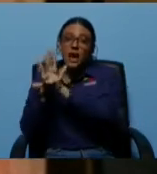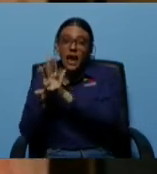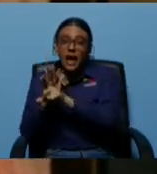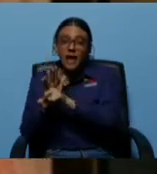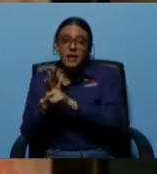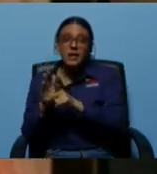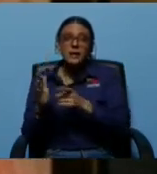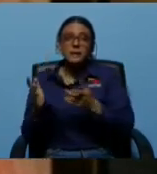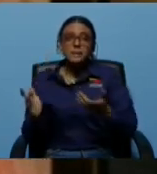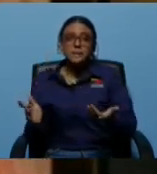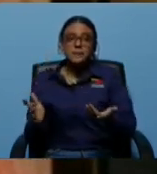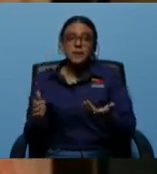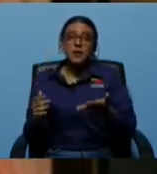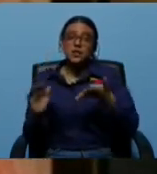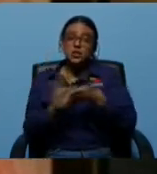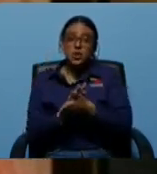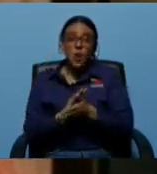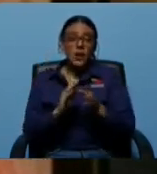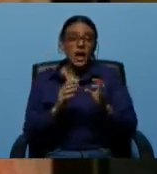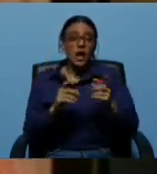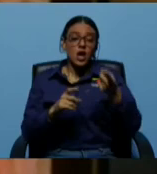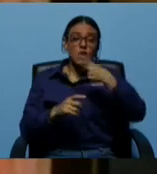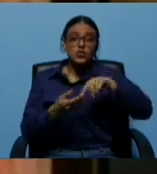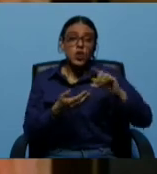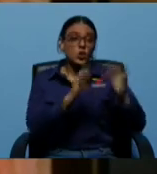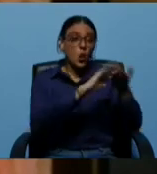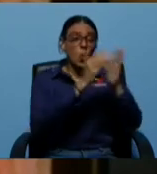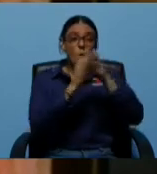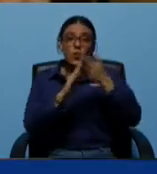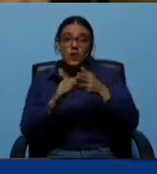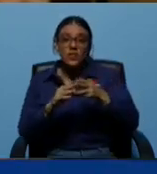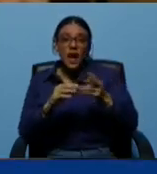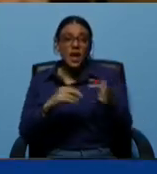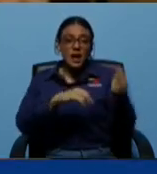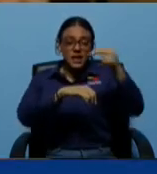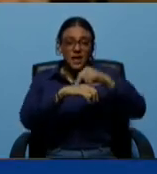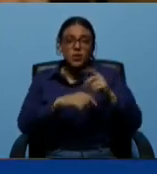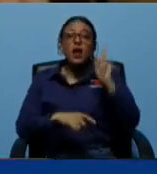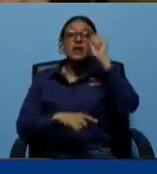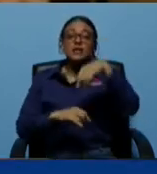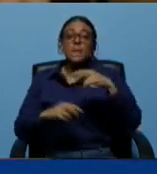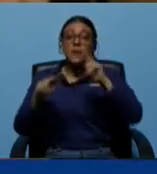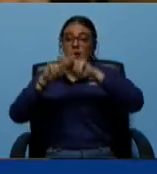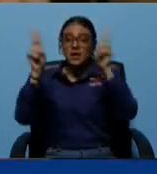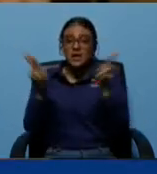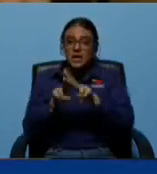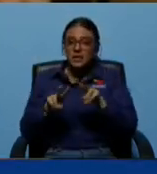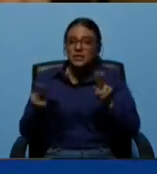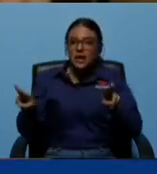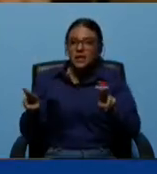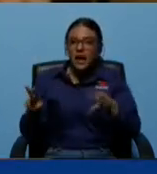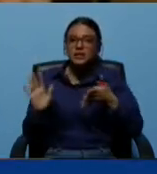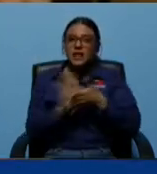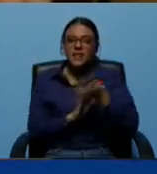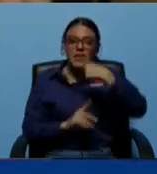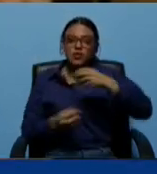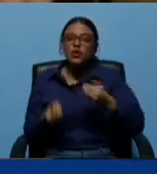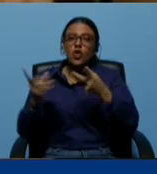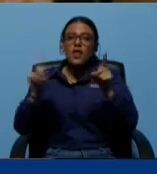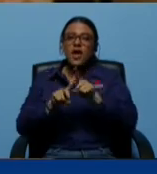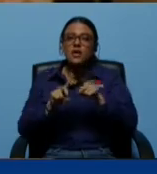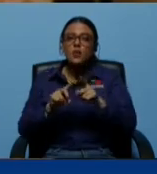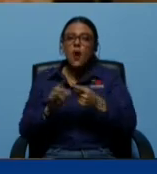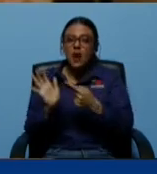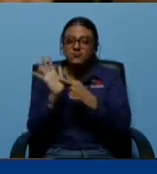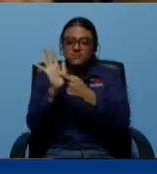tanto para la comunidad nacional como para la comunidad internacional, rendir un balance, un